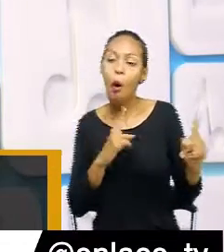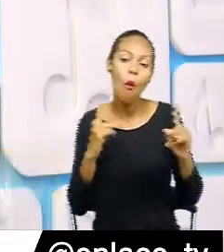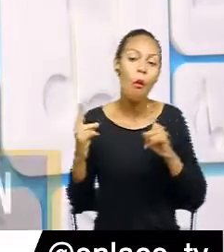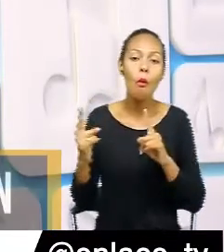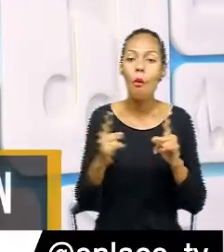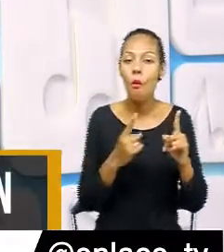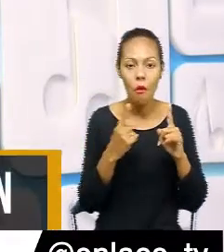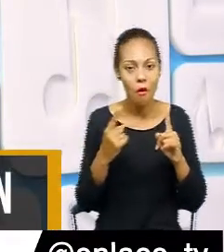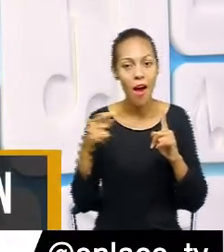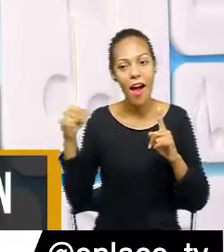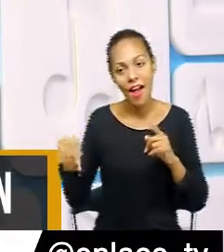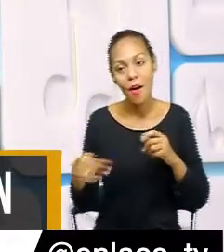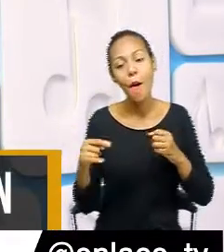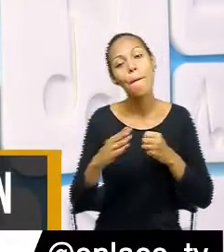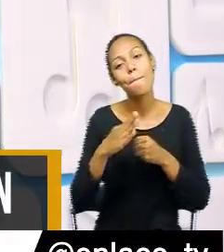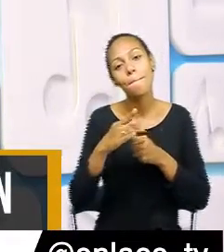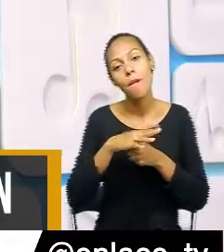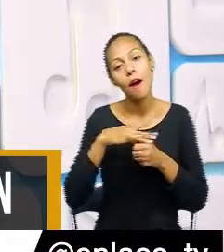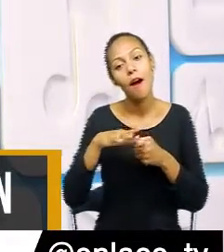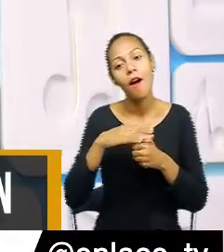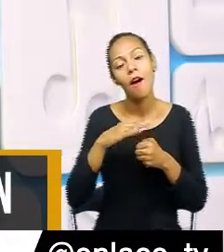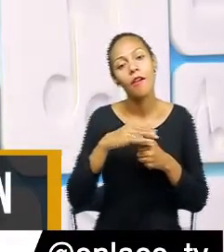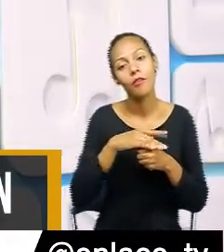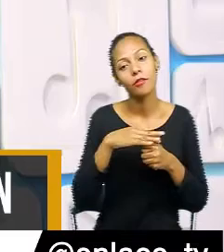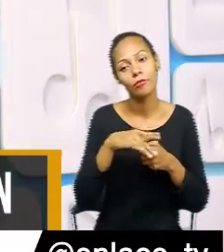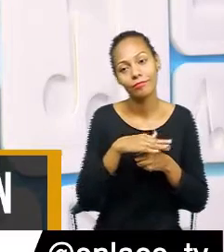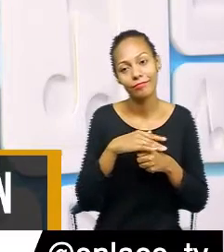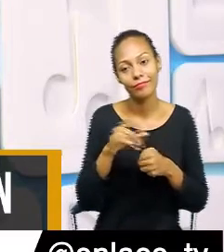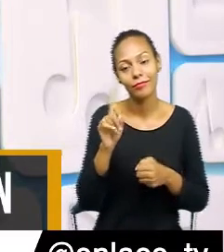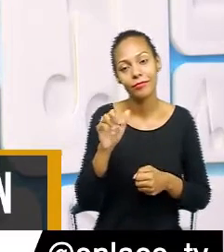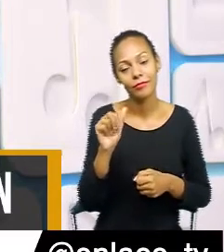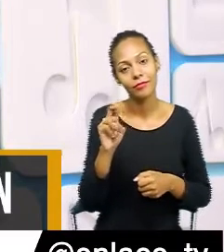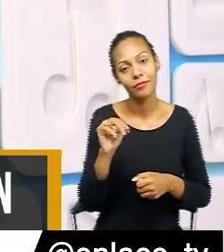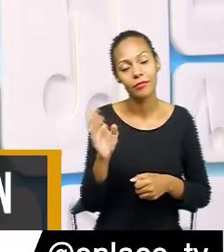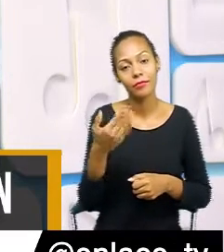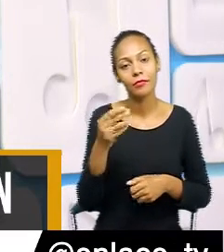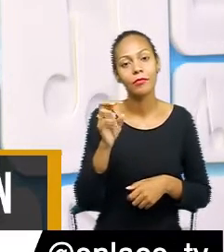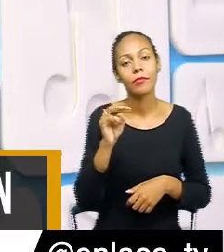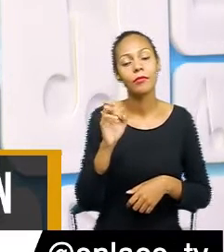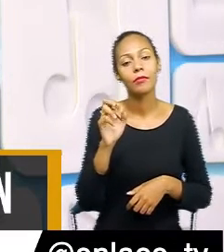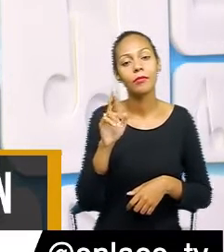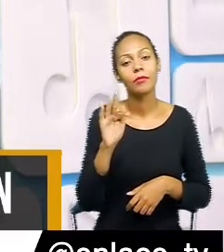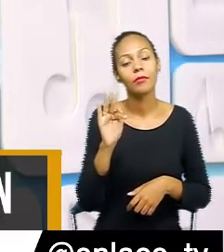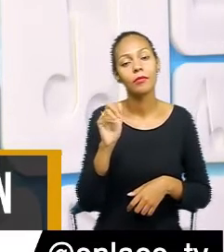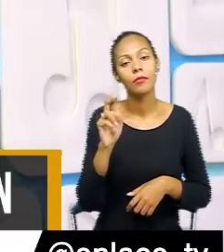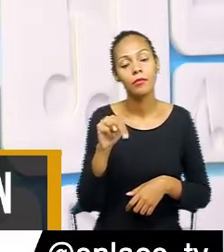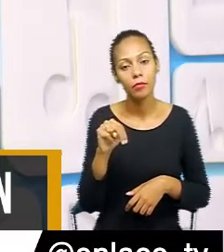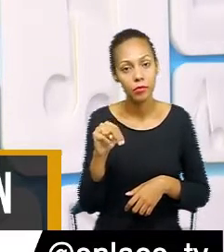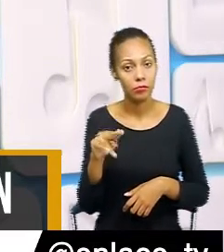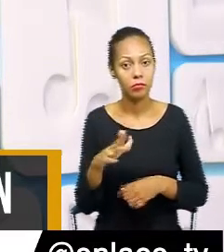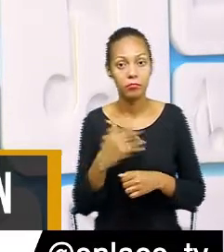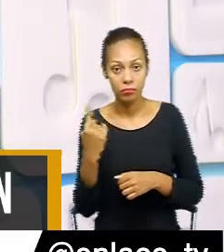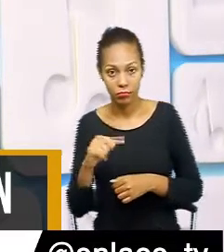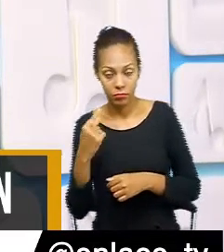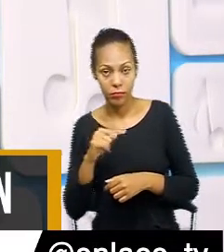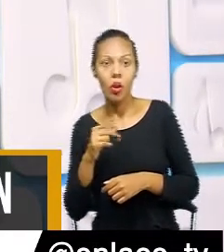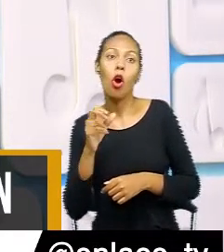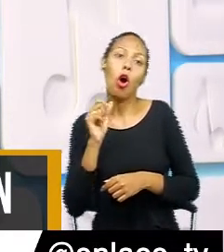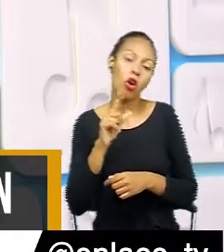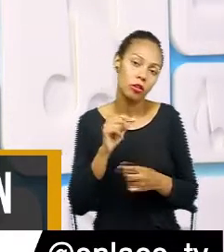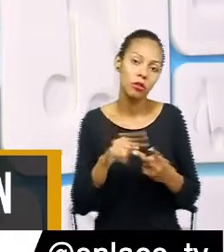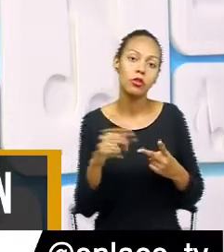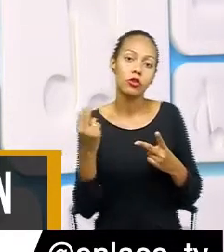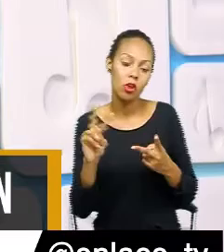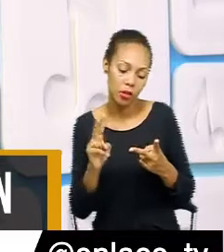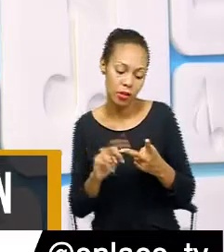del barrio Brisas de San Martín. Invitar a toda la comunidad para que se acerque los días 11, 12 y 13 de noviembre, pues